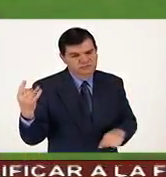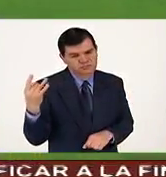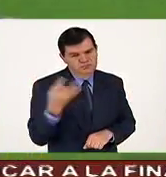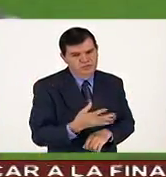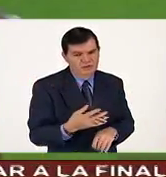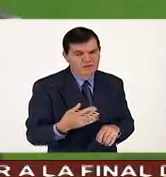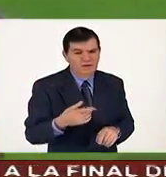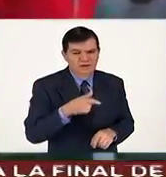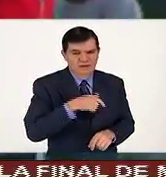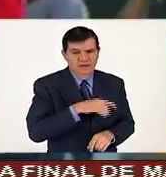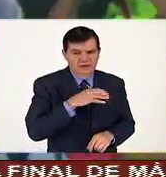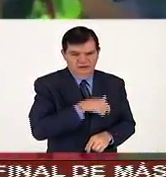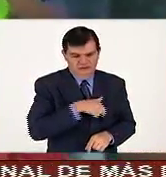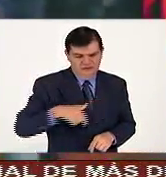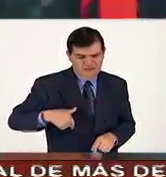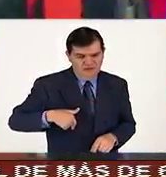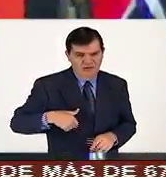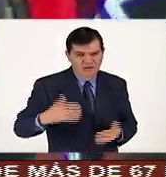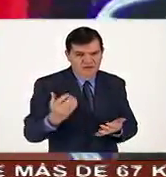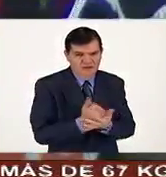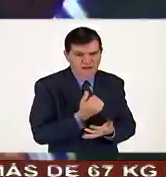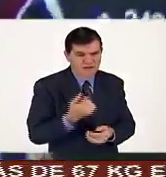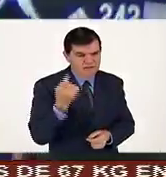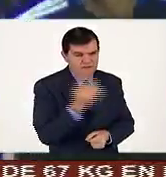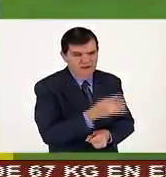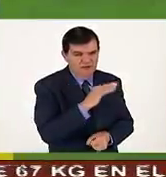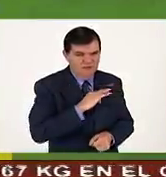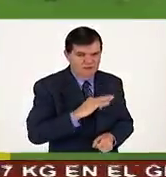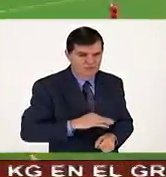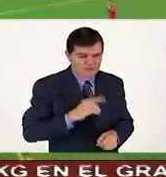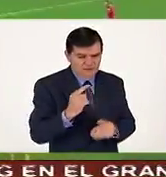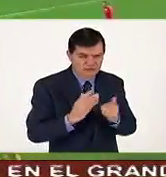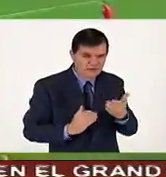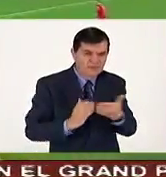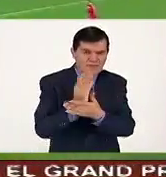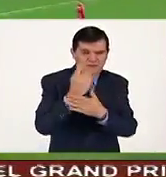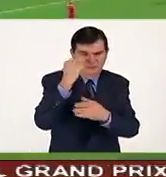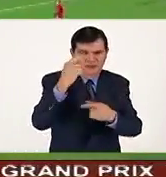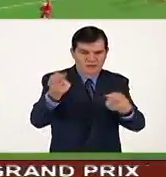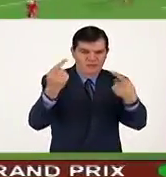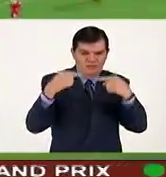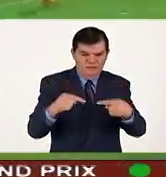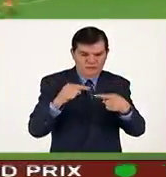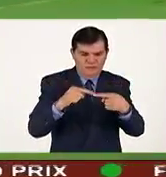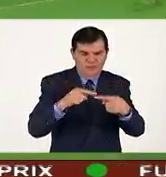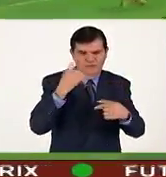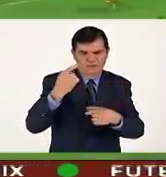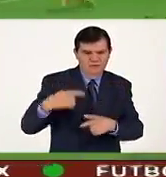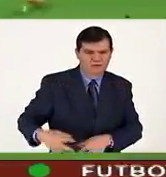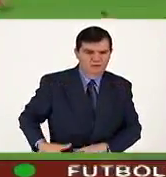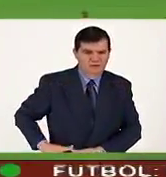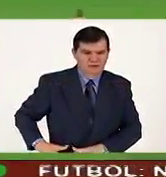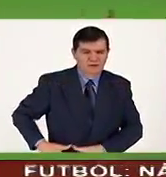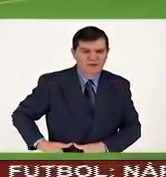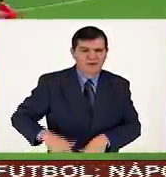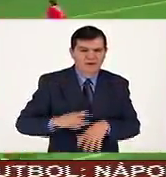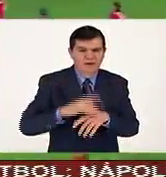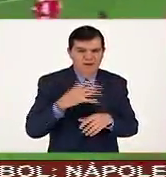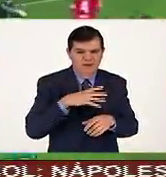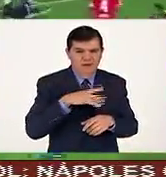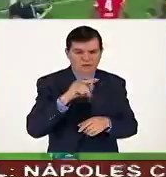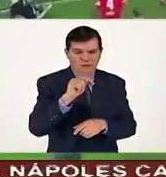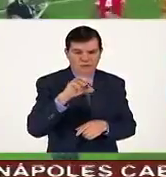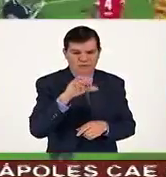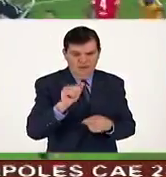pues termina ganando el equipo de los Tigres, y con esto avanzaron a la gran final. Nada más para recordar el año que ha tenido el